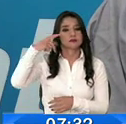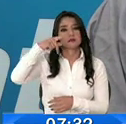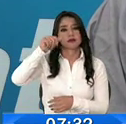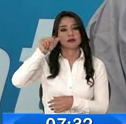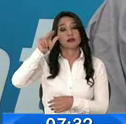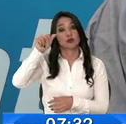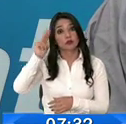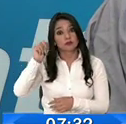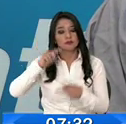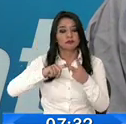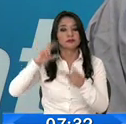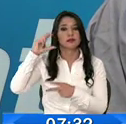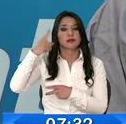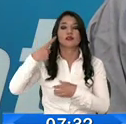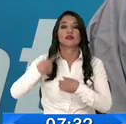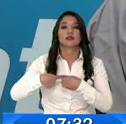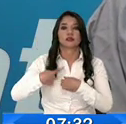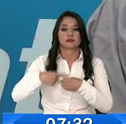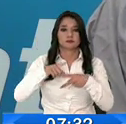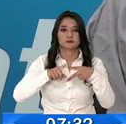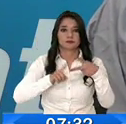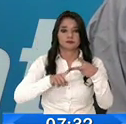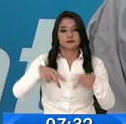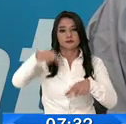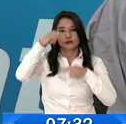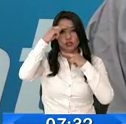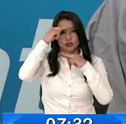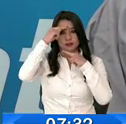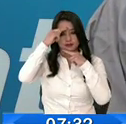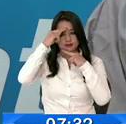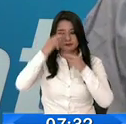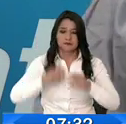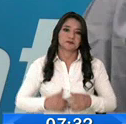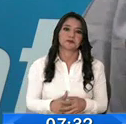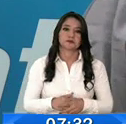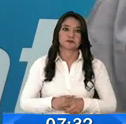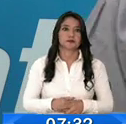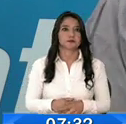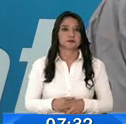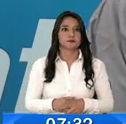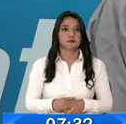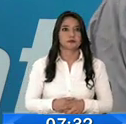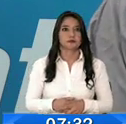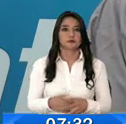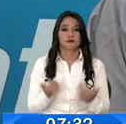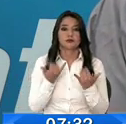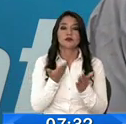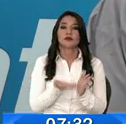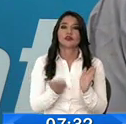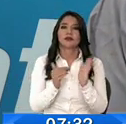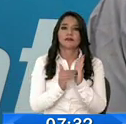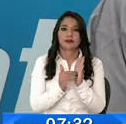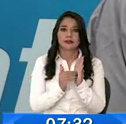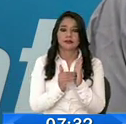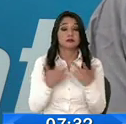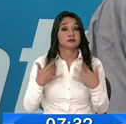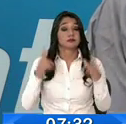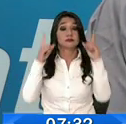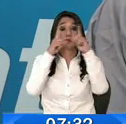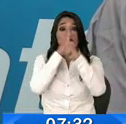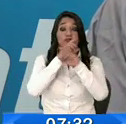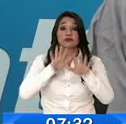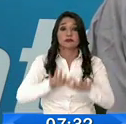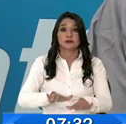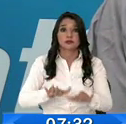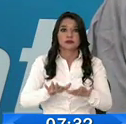fm y radio quito la voz de la capital noticiero líder en la radio hoy vamos a volver a hablar de un gran desafío que tiene